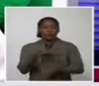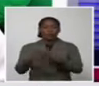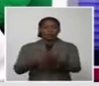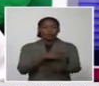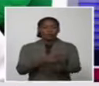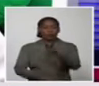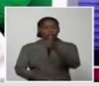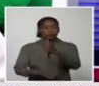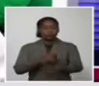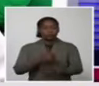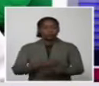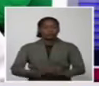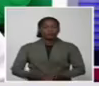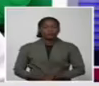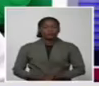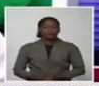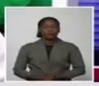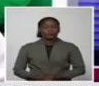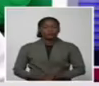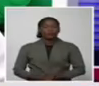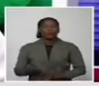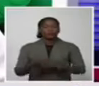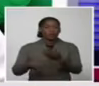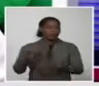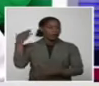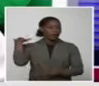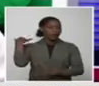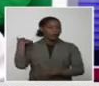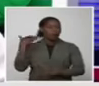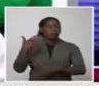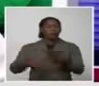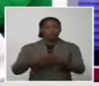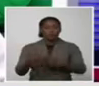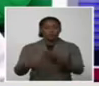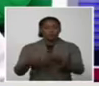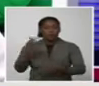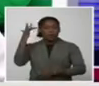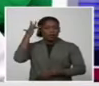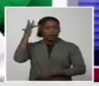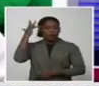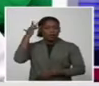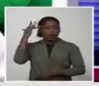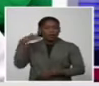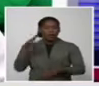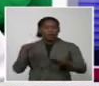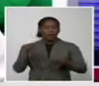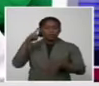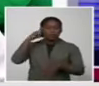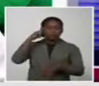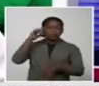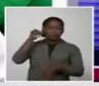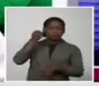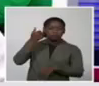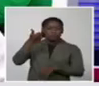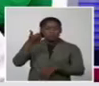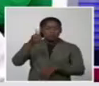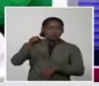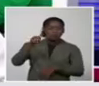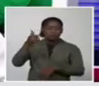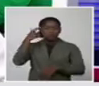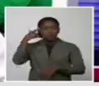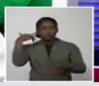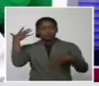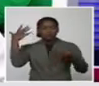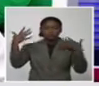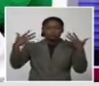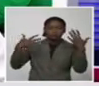una neuropatía periférica, algunos signos de demencia, que comenzó y fue